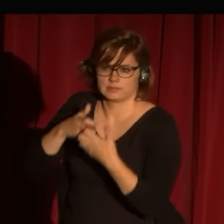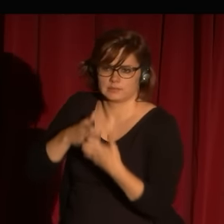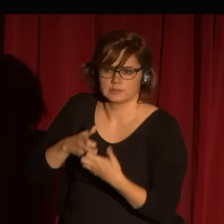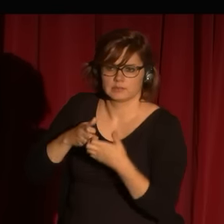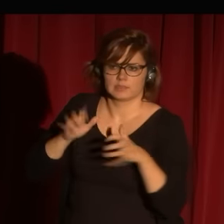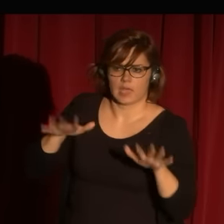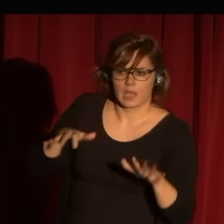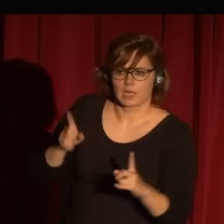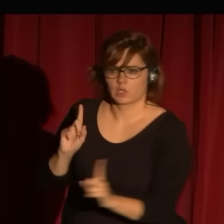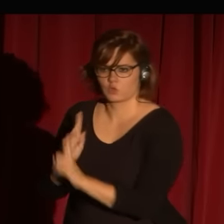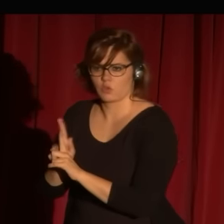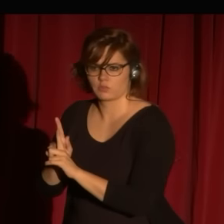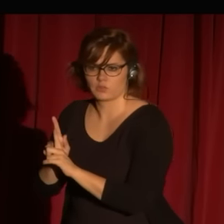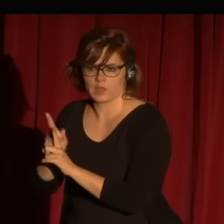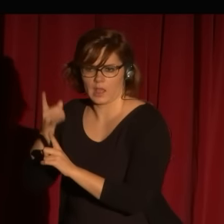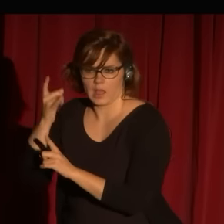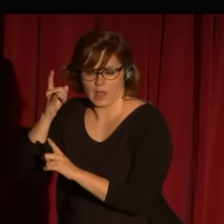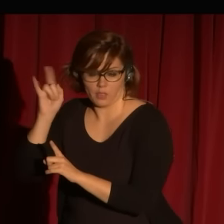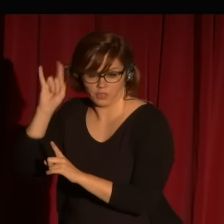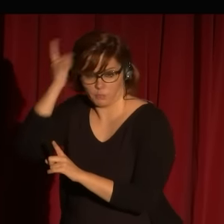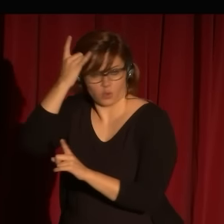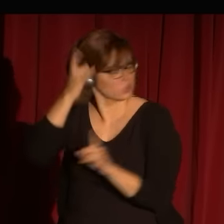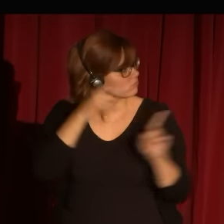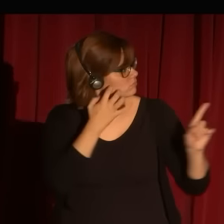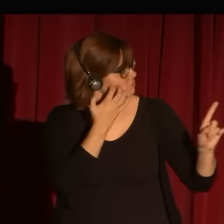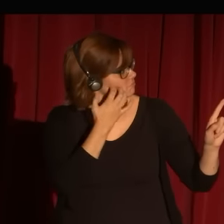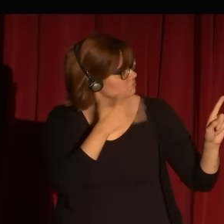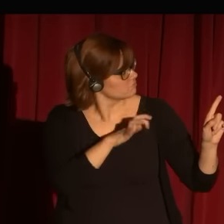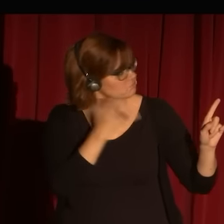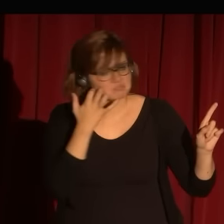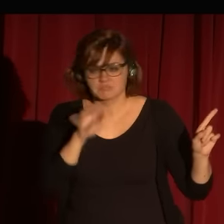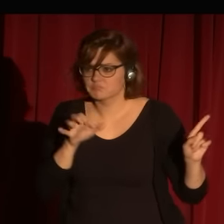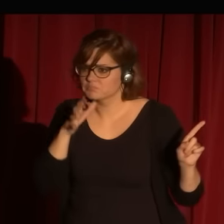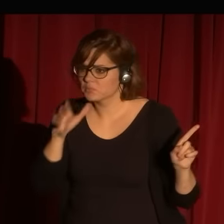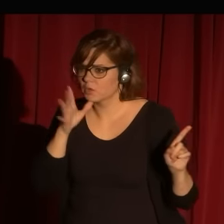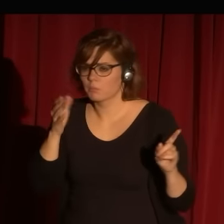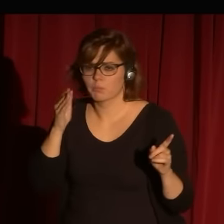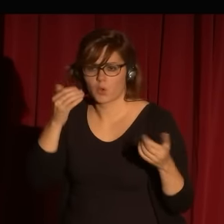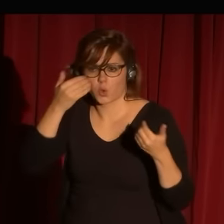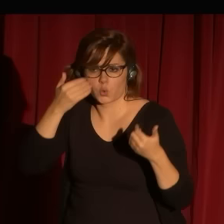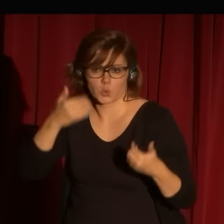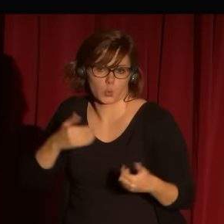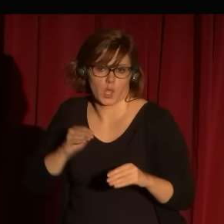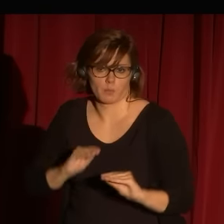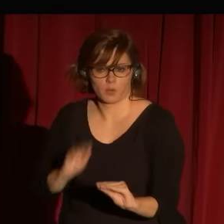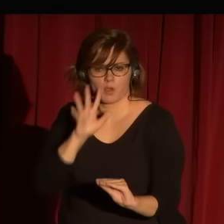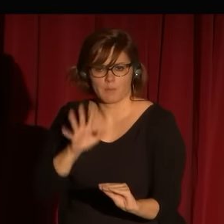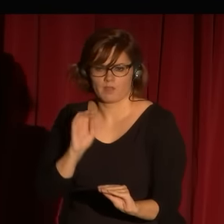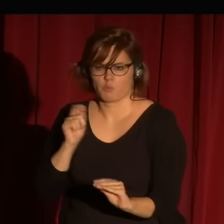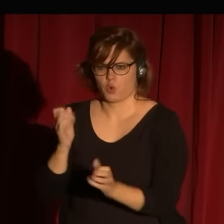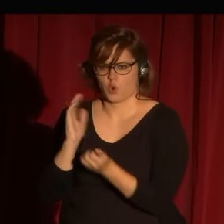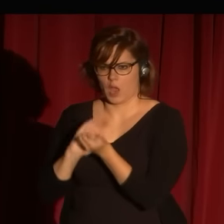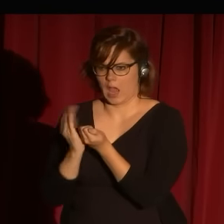los ángeles caídos Uno de ellos es este ser tan extraño y es extraño en parte porque su cuerpo parece una especie de alcach extraña